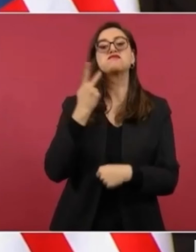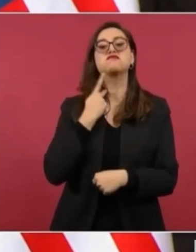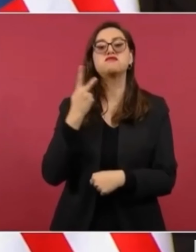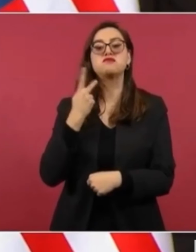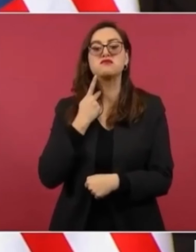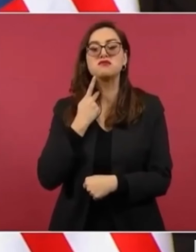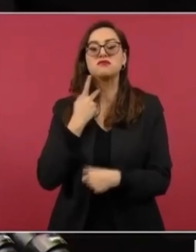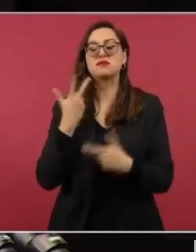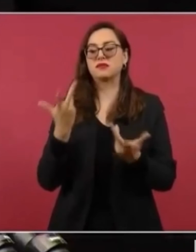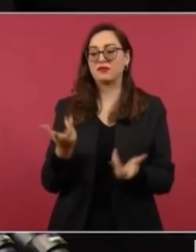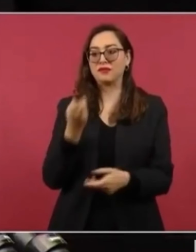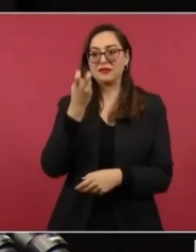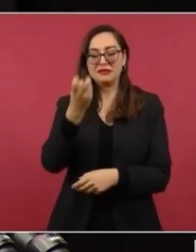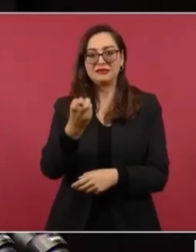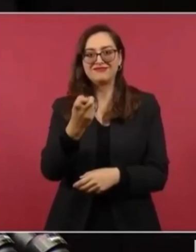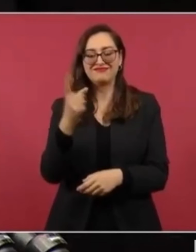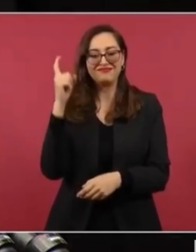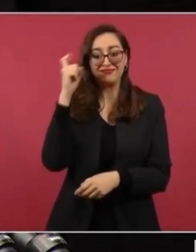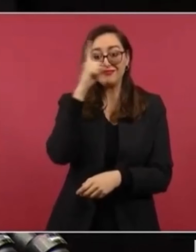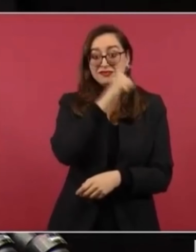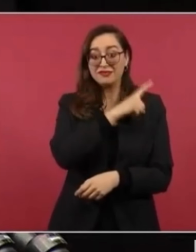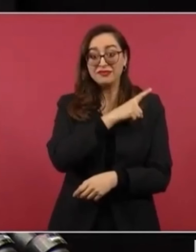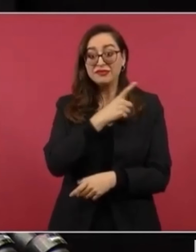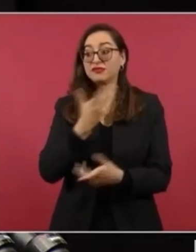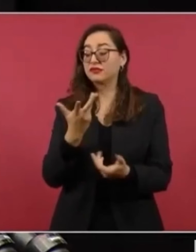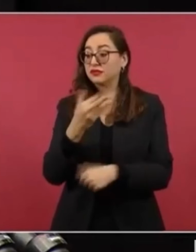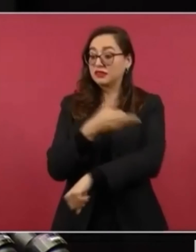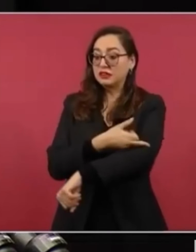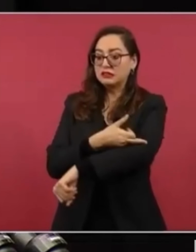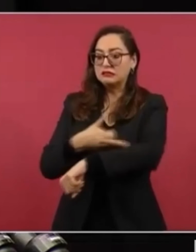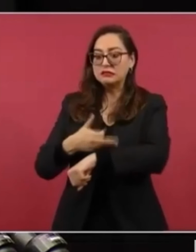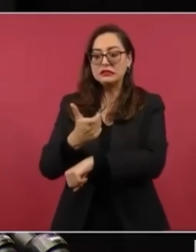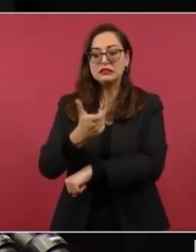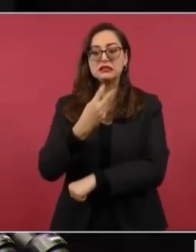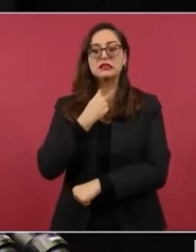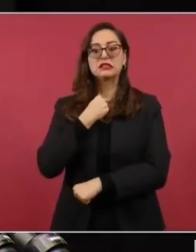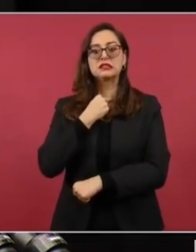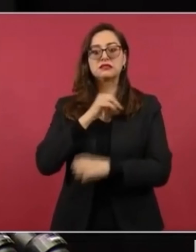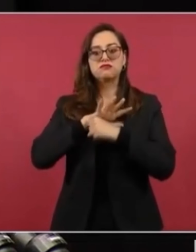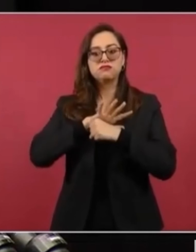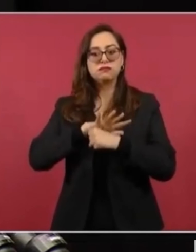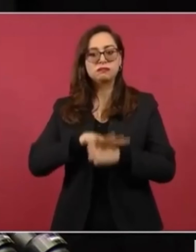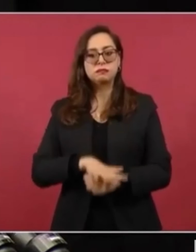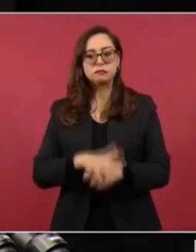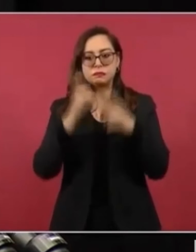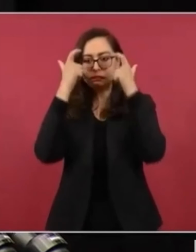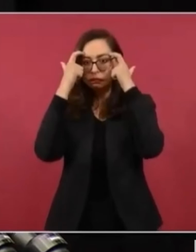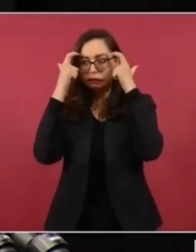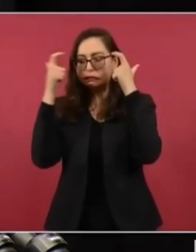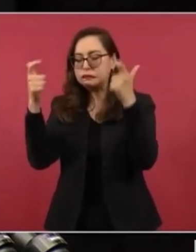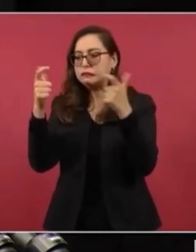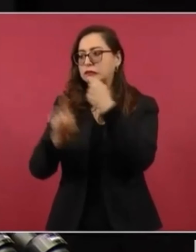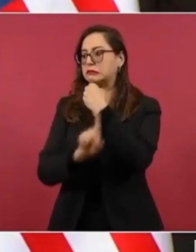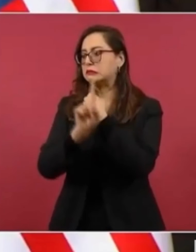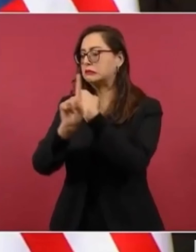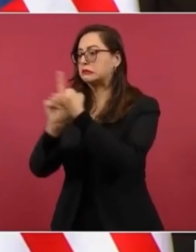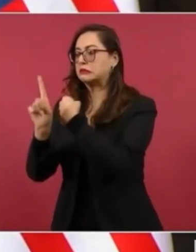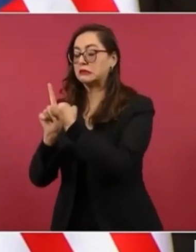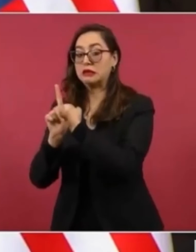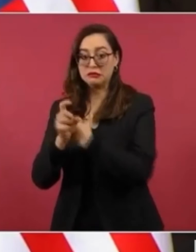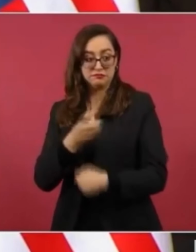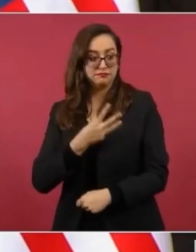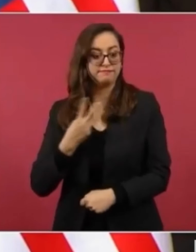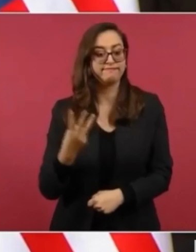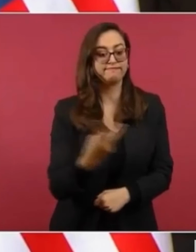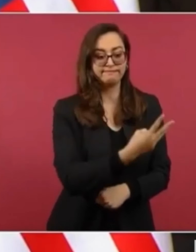estrés a las familias. Es importante que nos unamos como líderes, como amigos, para examinar las formas